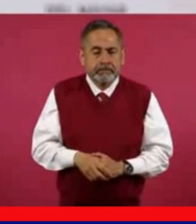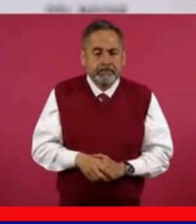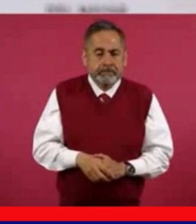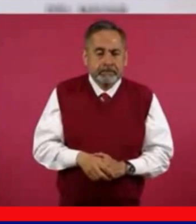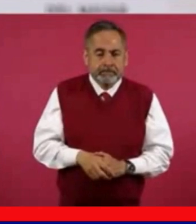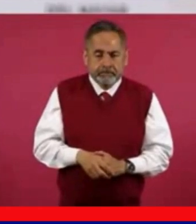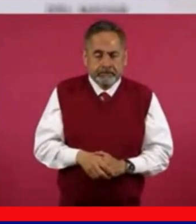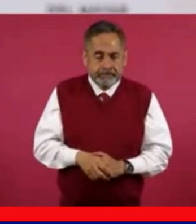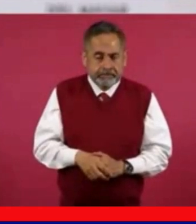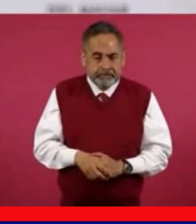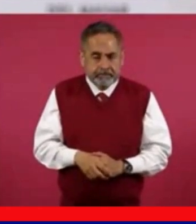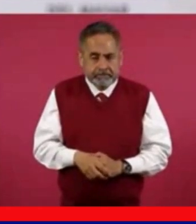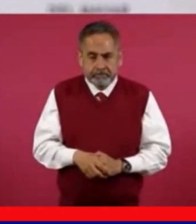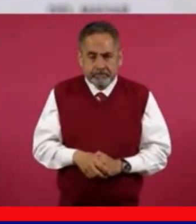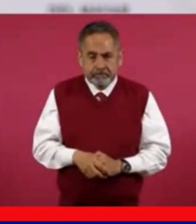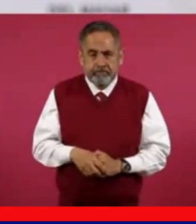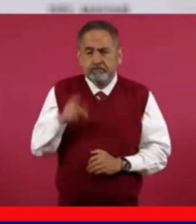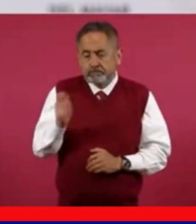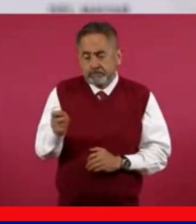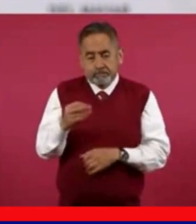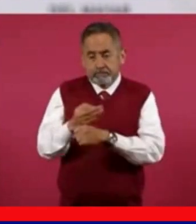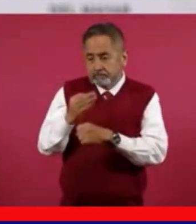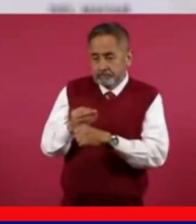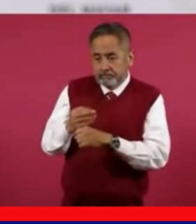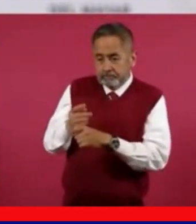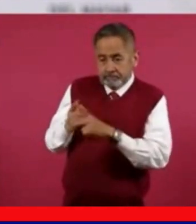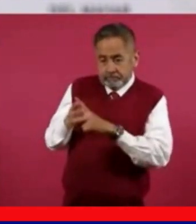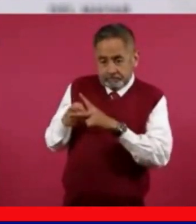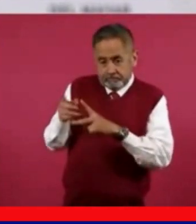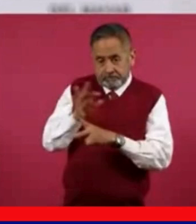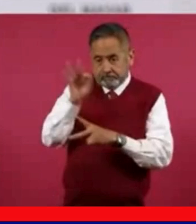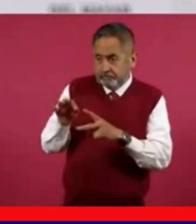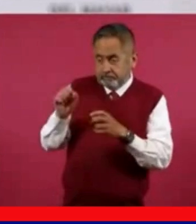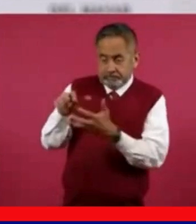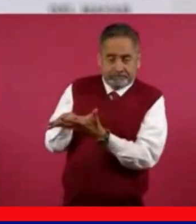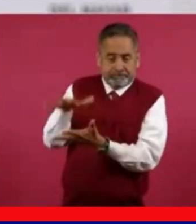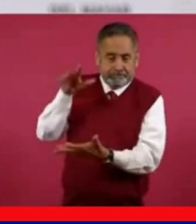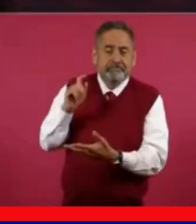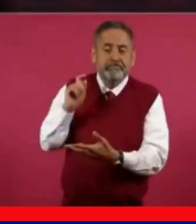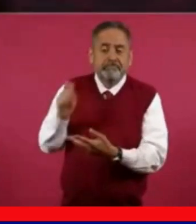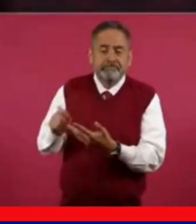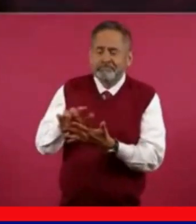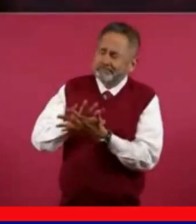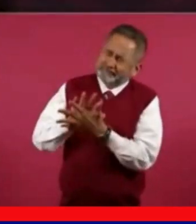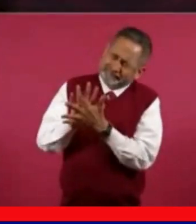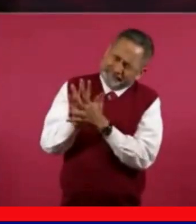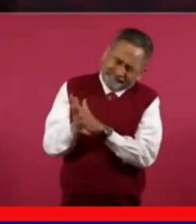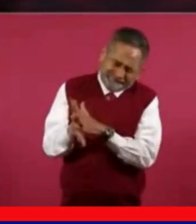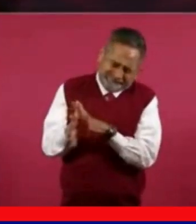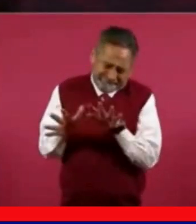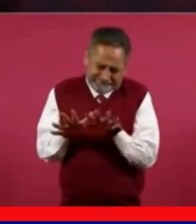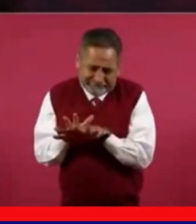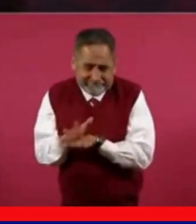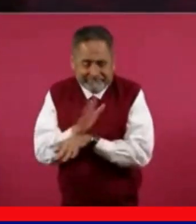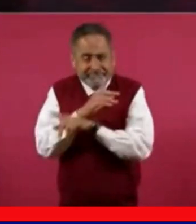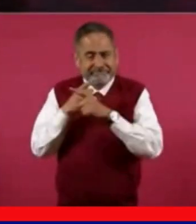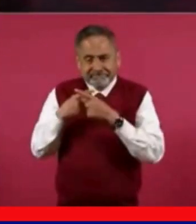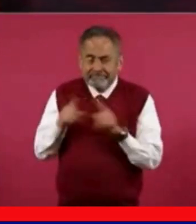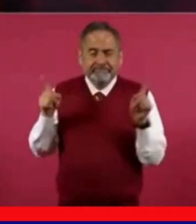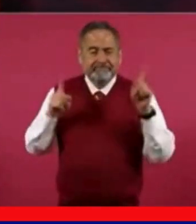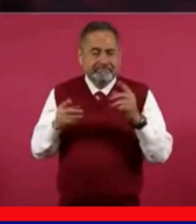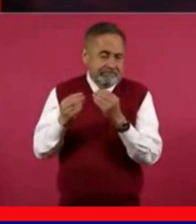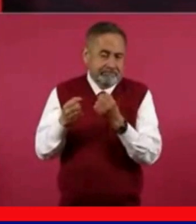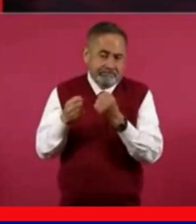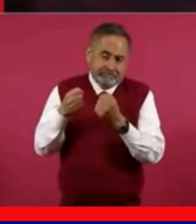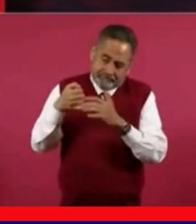relación al paro de trabajadores de este sector El presidente Indicó que no se les reprimirá ya que son libres de manifestarse